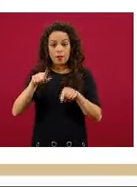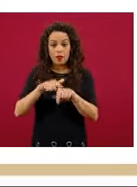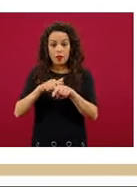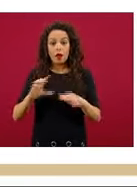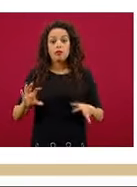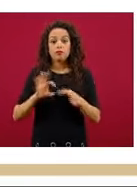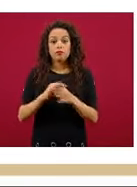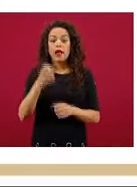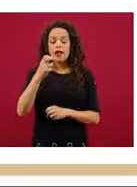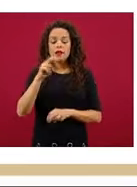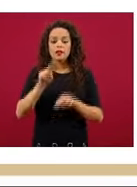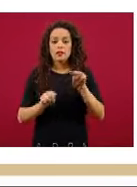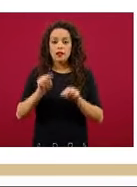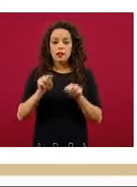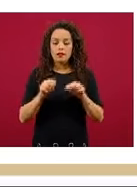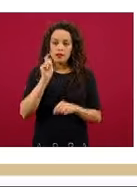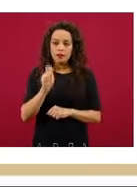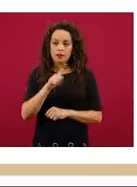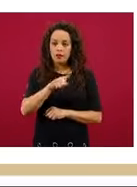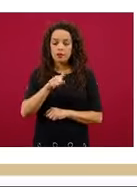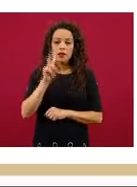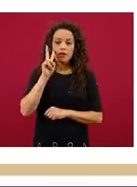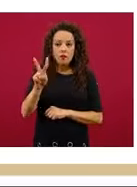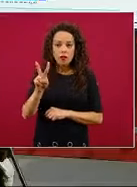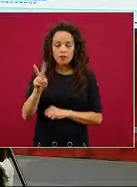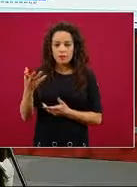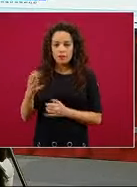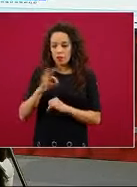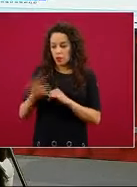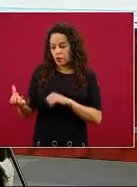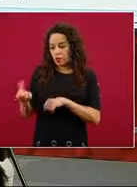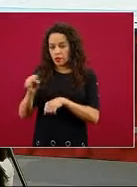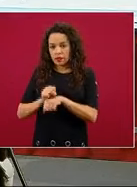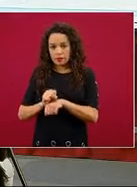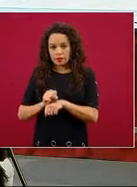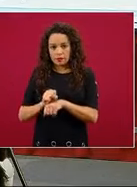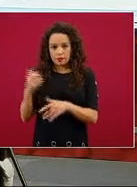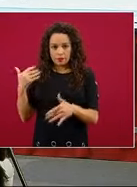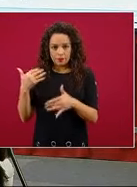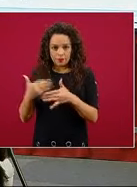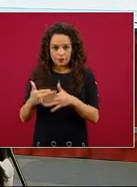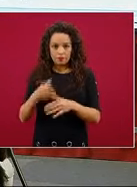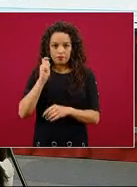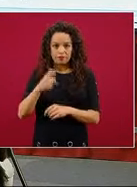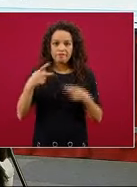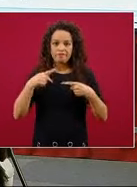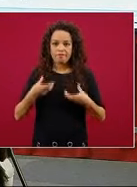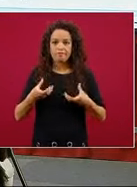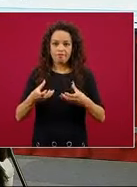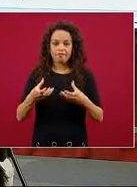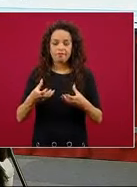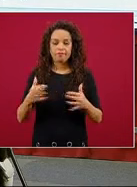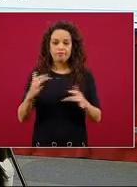de movilidad que se está observando en la última semana disponible. Aquí